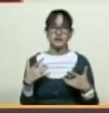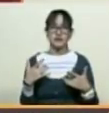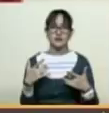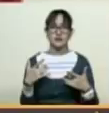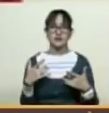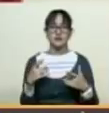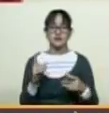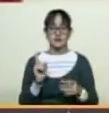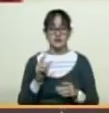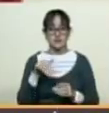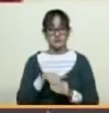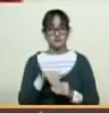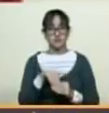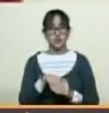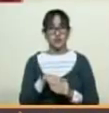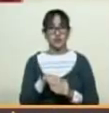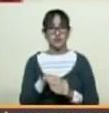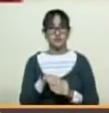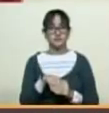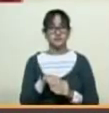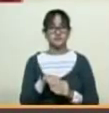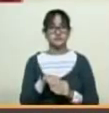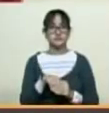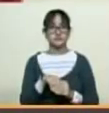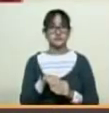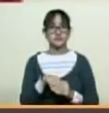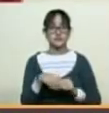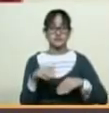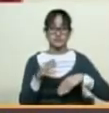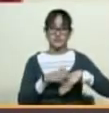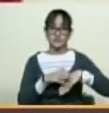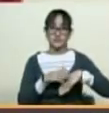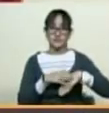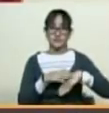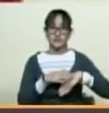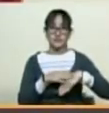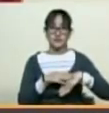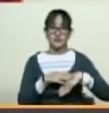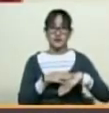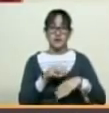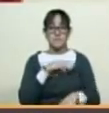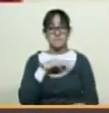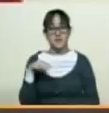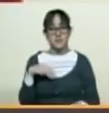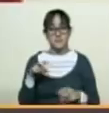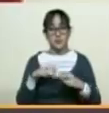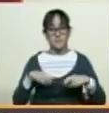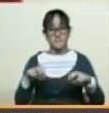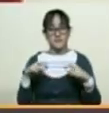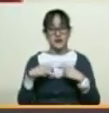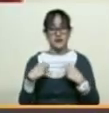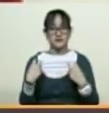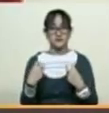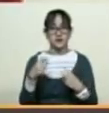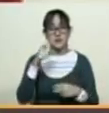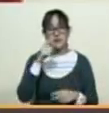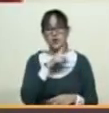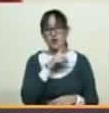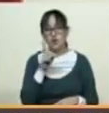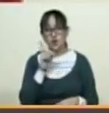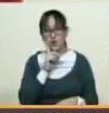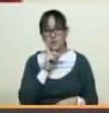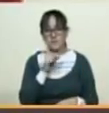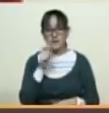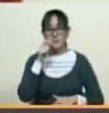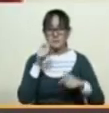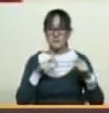Gaceta Electoral Digital es la notificación de los miembros de mesa, es decir, las personas, los